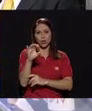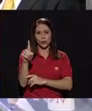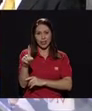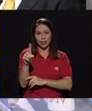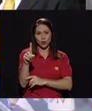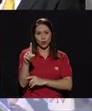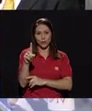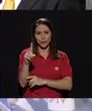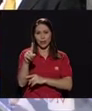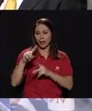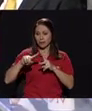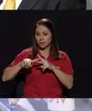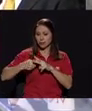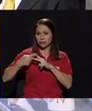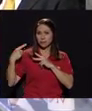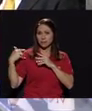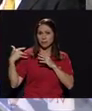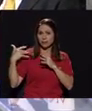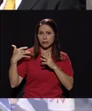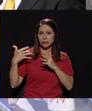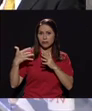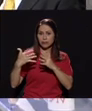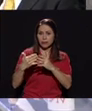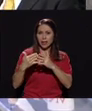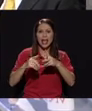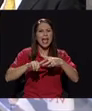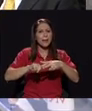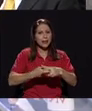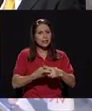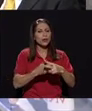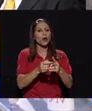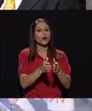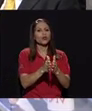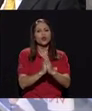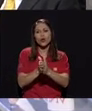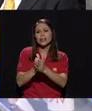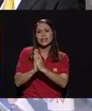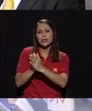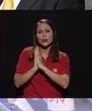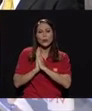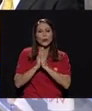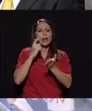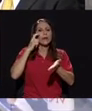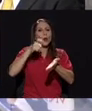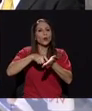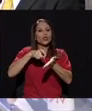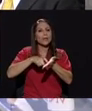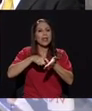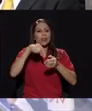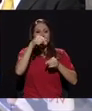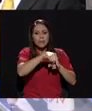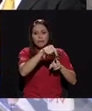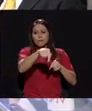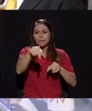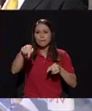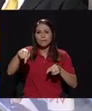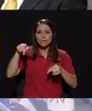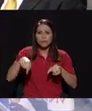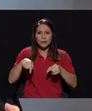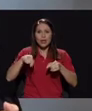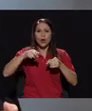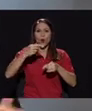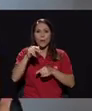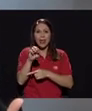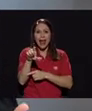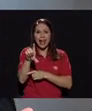1991. A partir de esa fecha, entonces empezó las solicitudes de reconocimiento de estos humedales. Empezó con